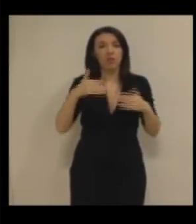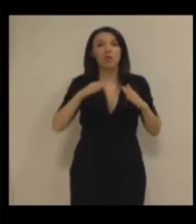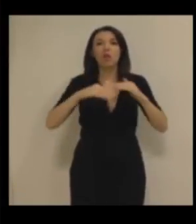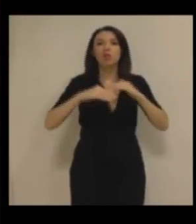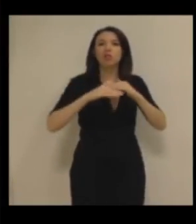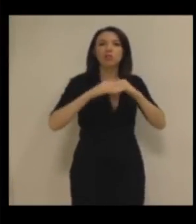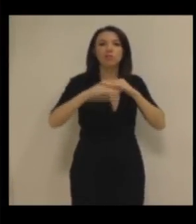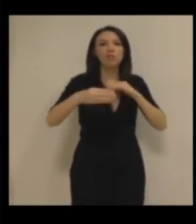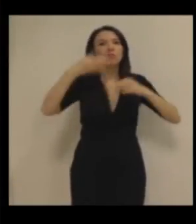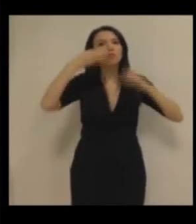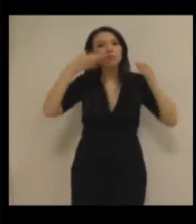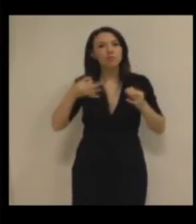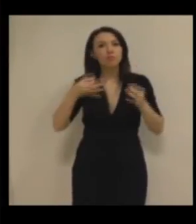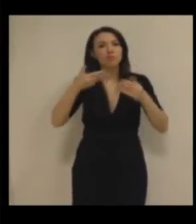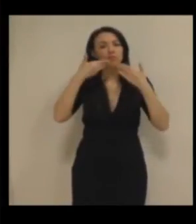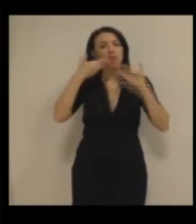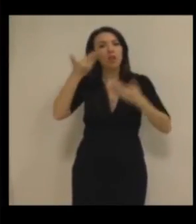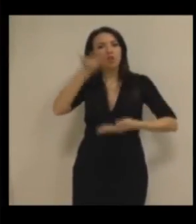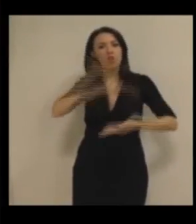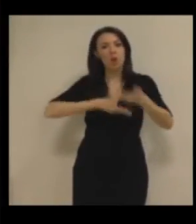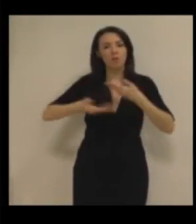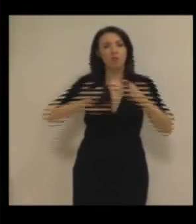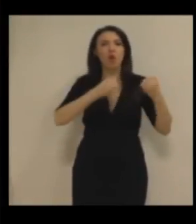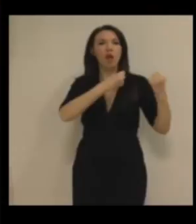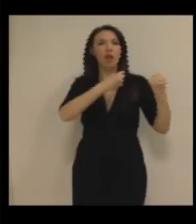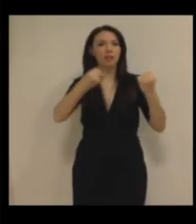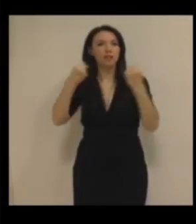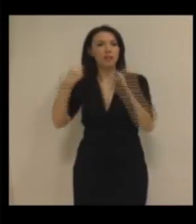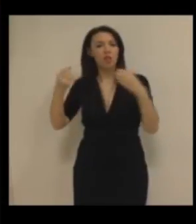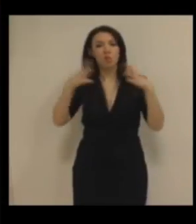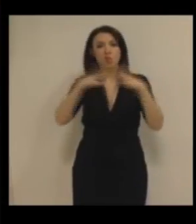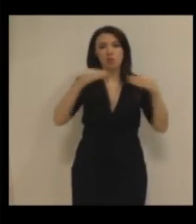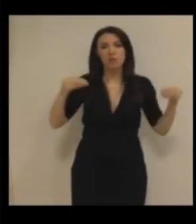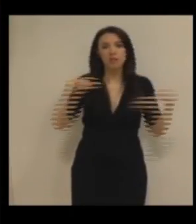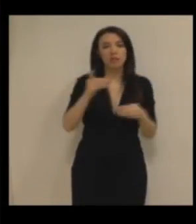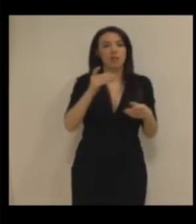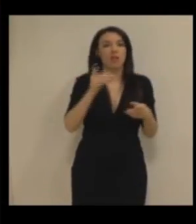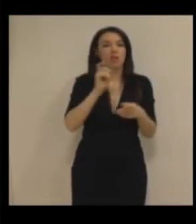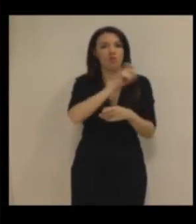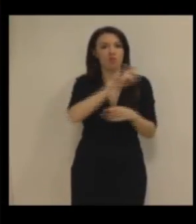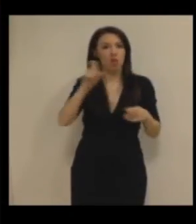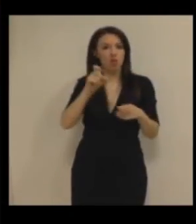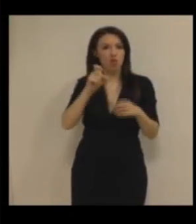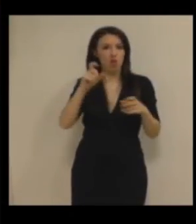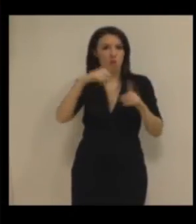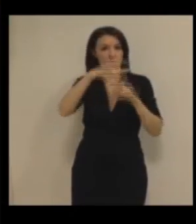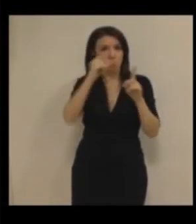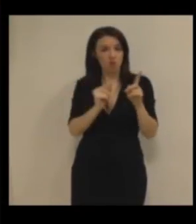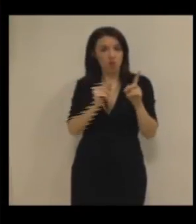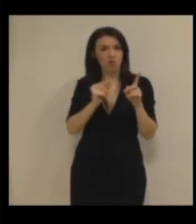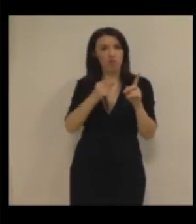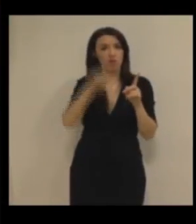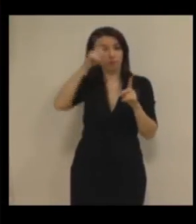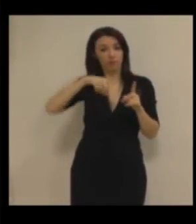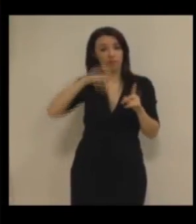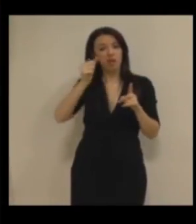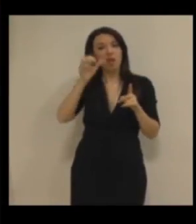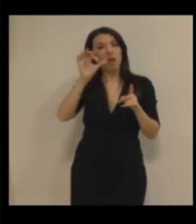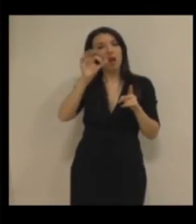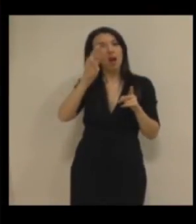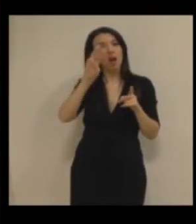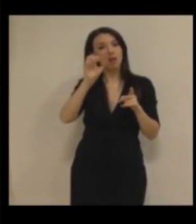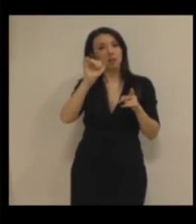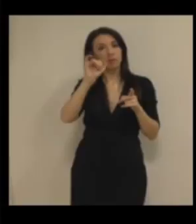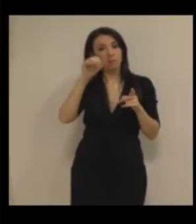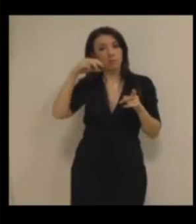sostenibilidad la garantizamos pues con la colaboración de entidades como la Universidad y Fundación Vodafone, y desde Aspain a poner los medios que